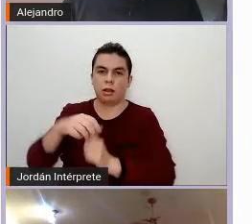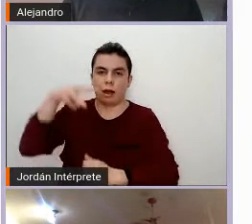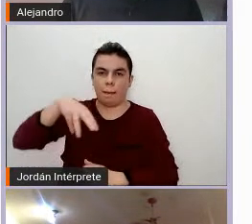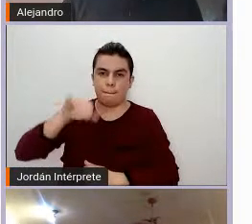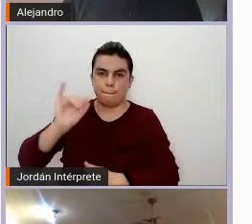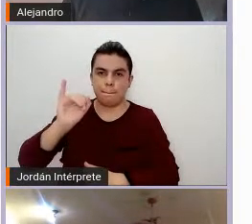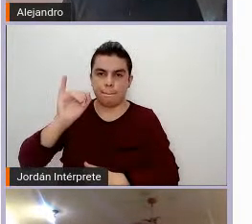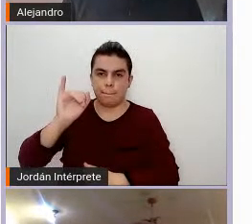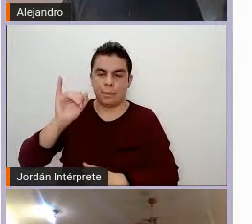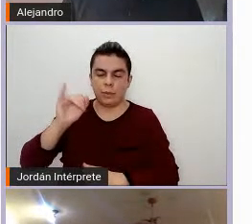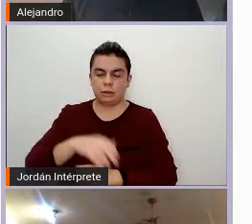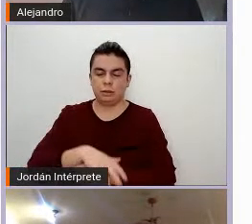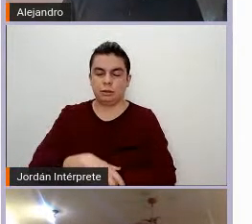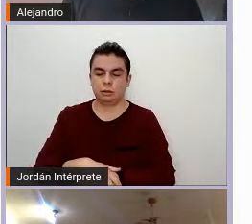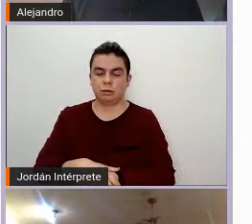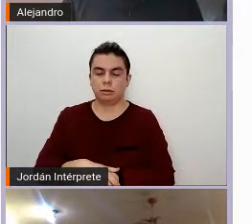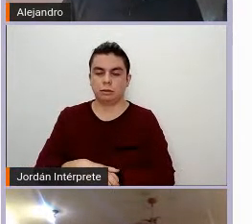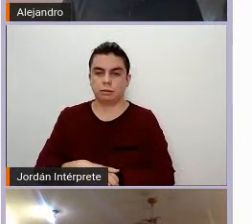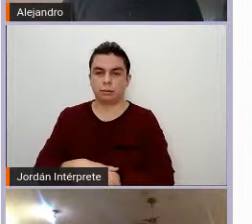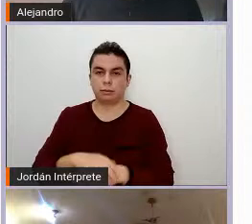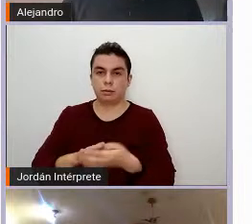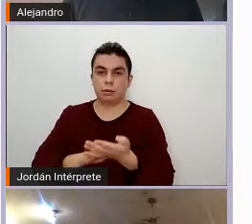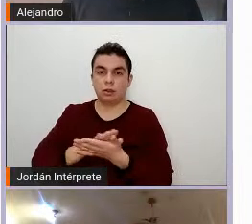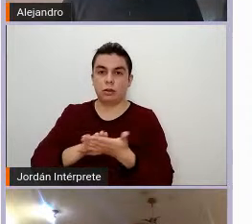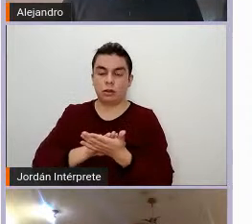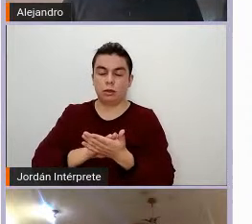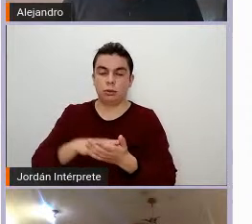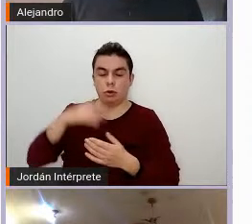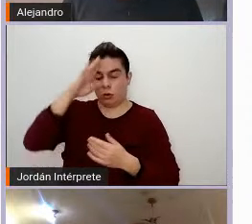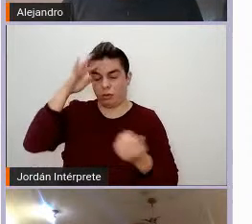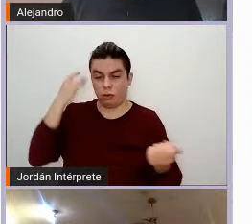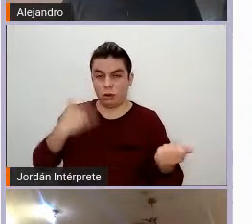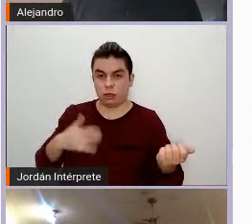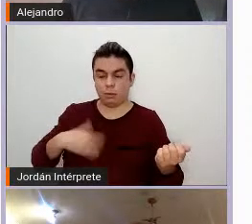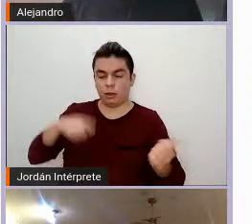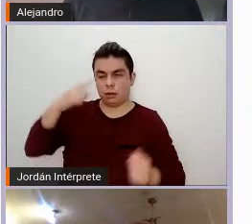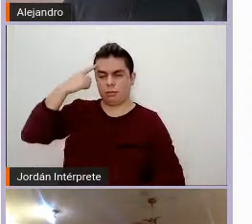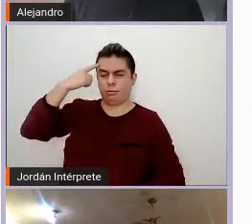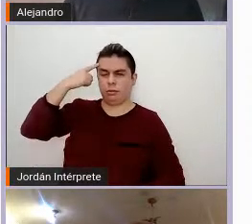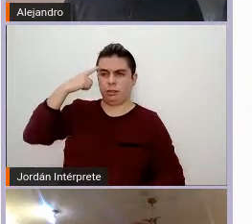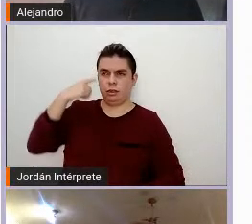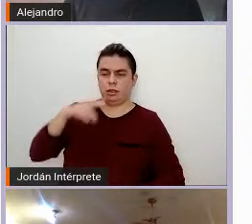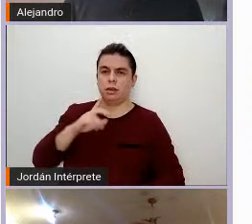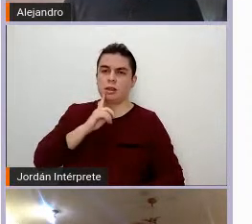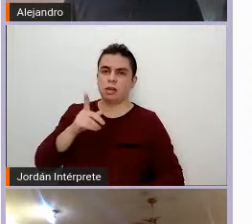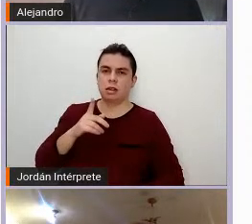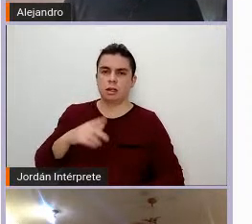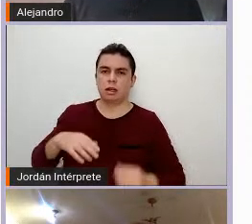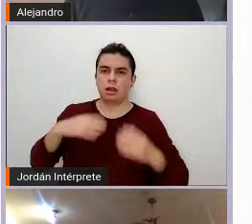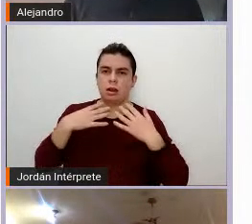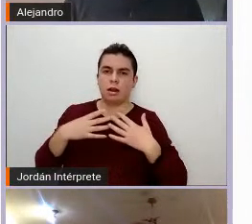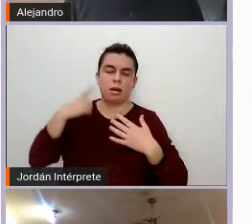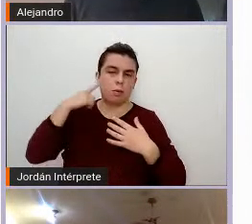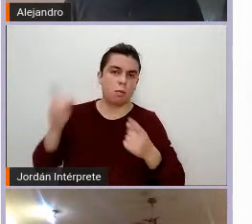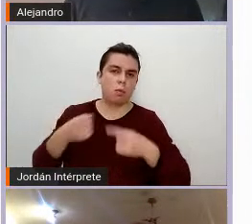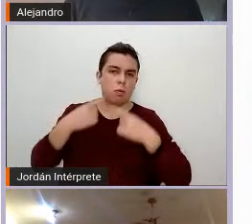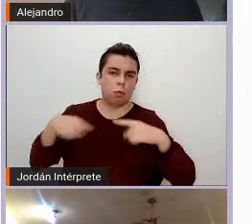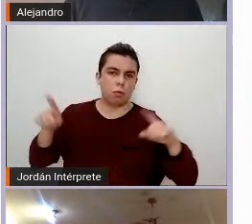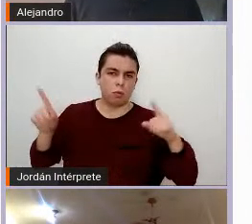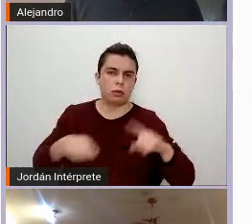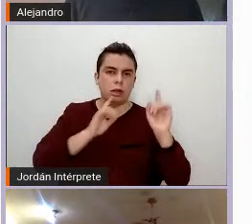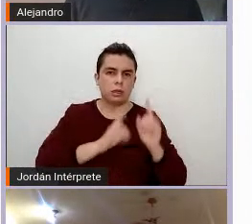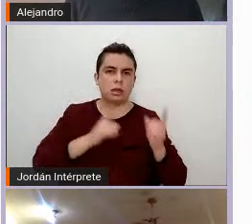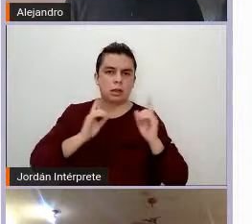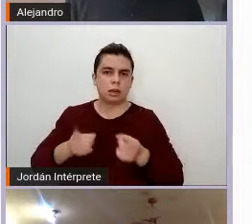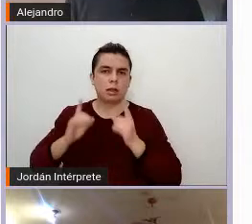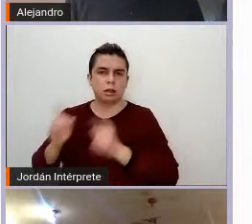Podemos interpretar que para Violeta la voz cantante de abajo encarna el pueblo, los oprimidos, mientras que la